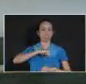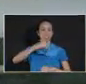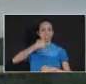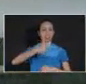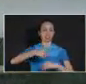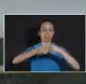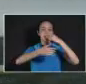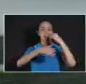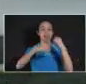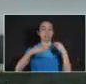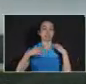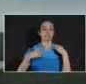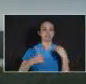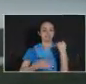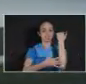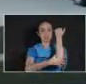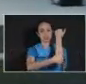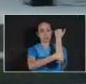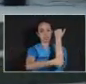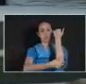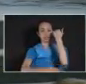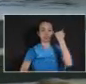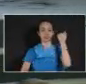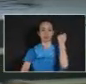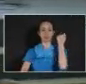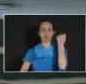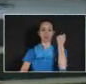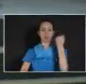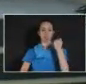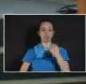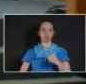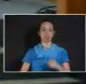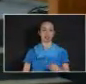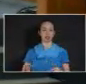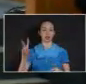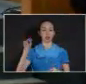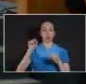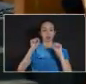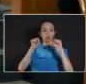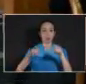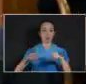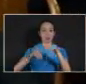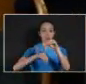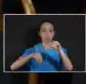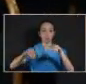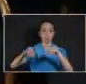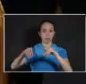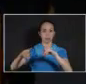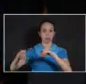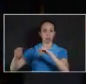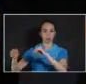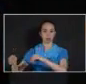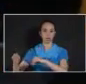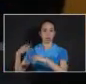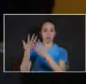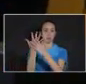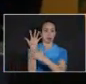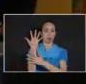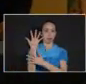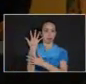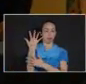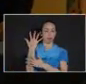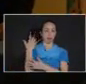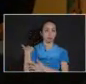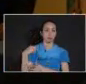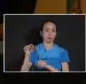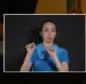bien su mano todavía hasta que le pongan, hasta que ya esté totalmente sanada esa cosa donde le pusieron marcapasos. Pero que ya estuviera bien